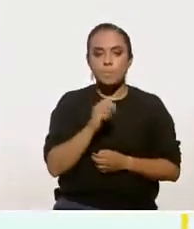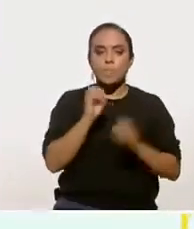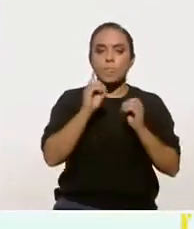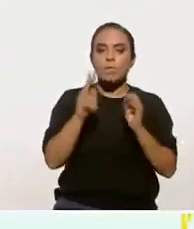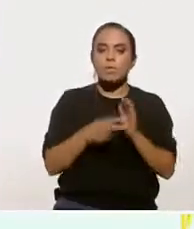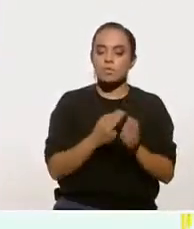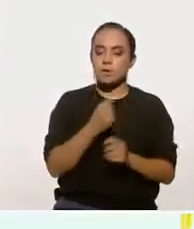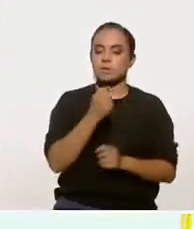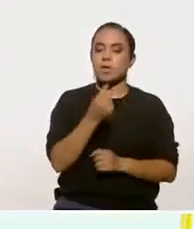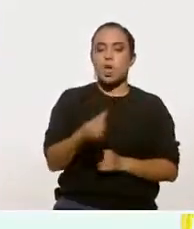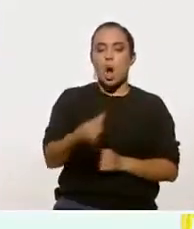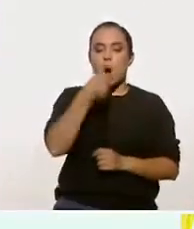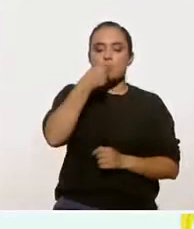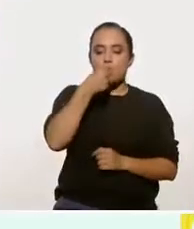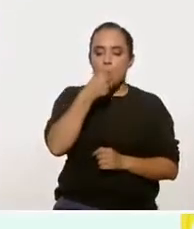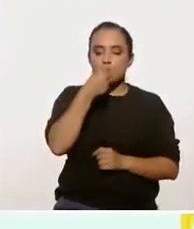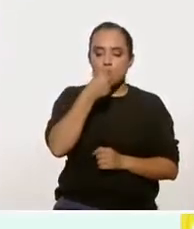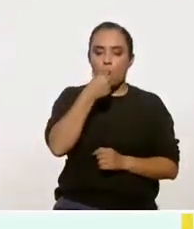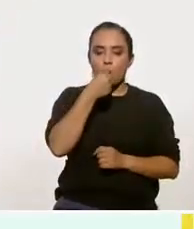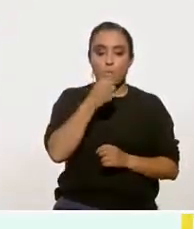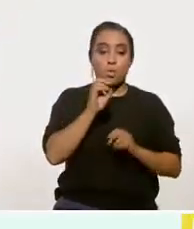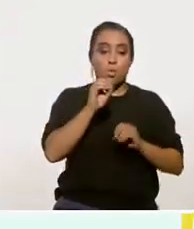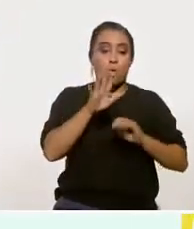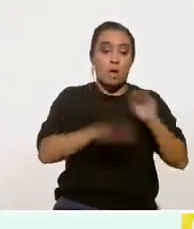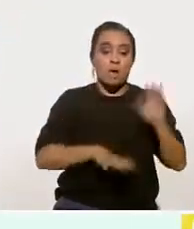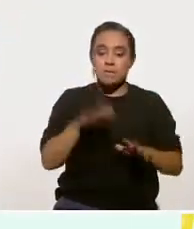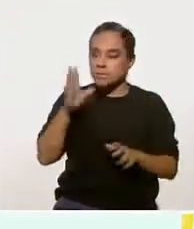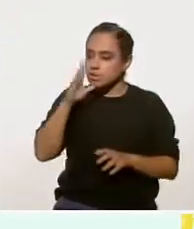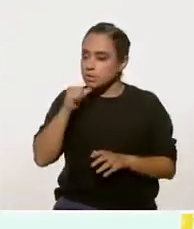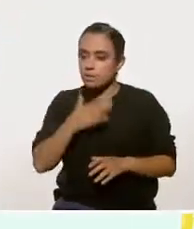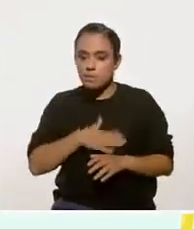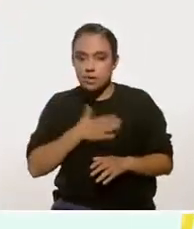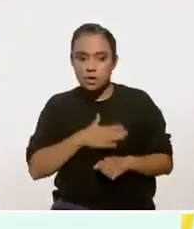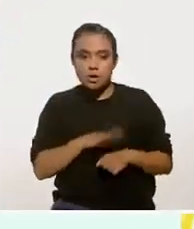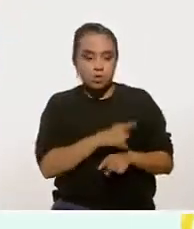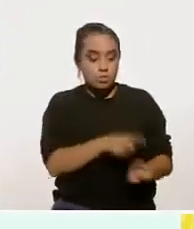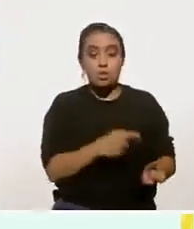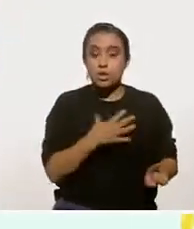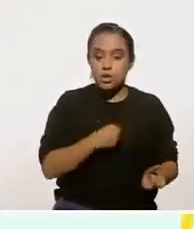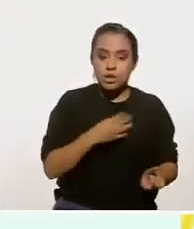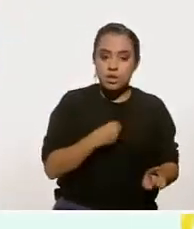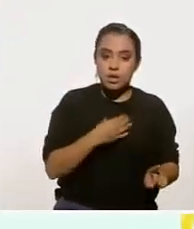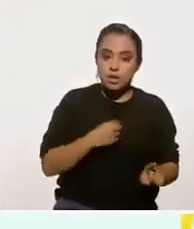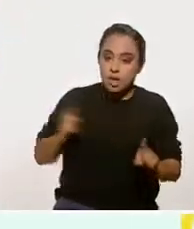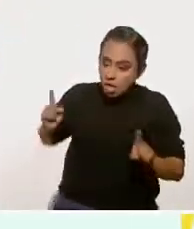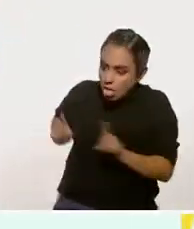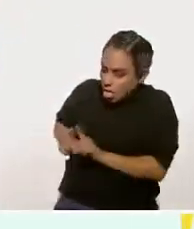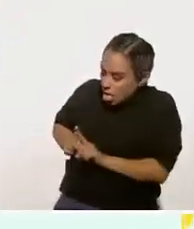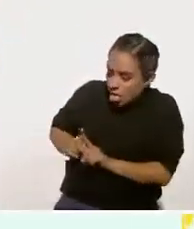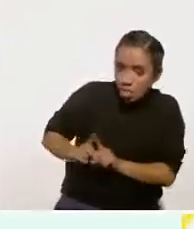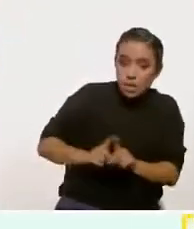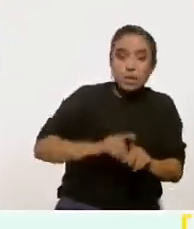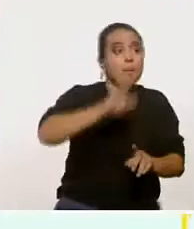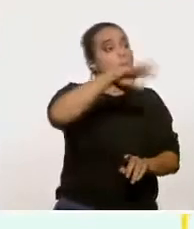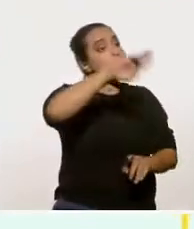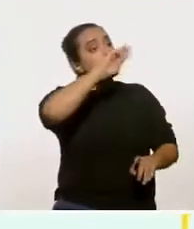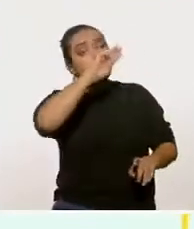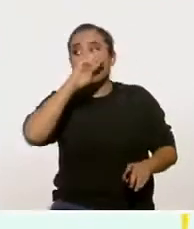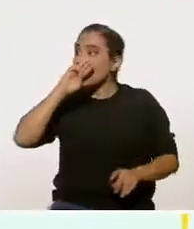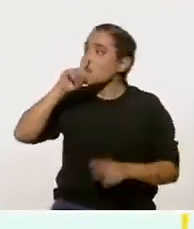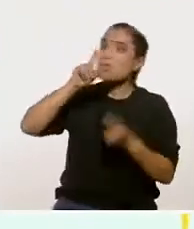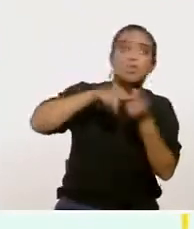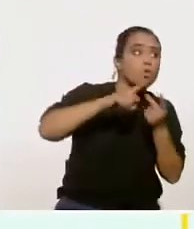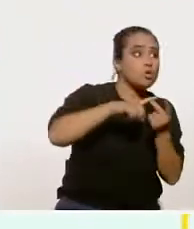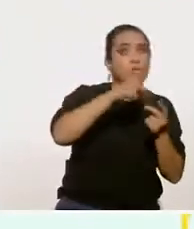chupón. Hay quienes me dicen que no pueden ir al baño porque están sus hijos atrás de ellos. Mamá, ¿dónde estás,